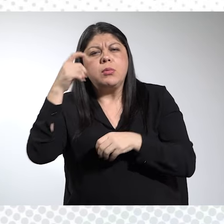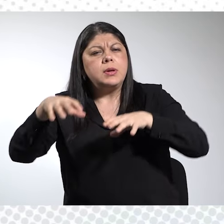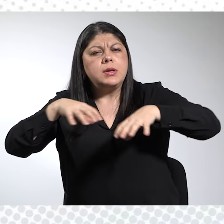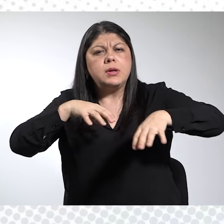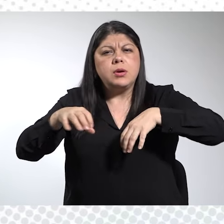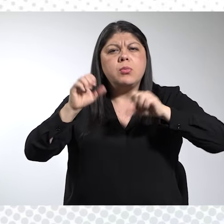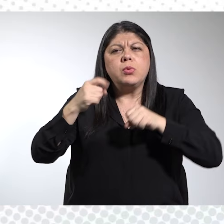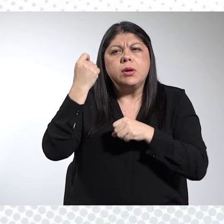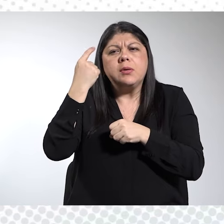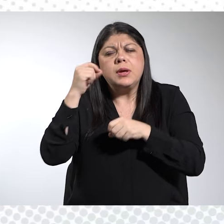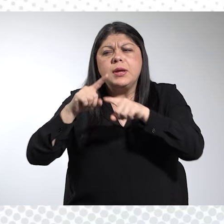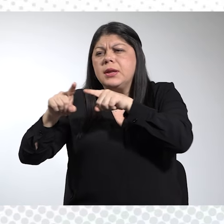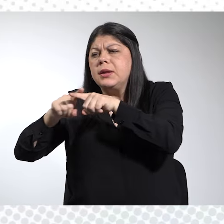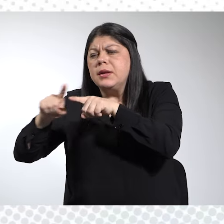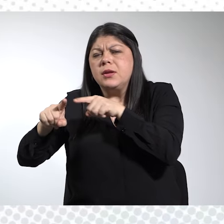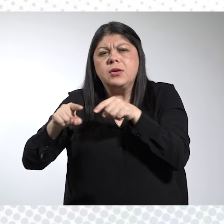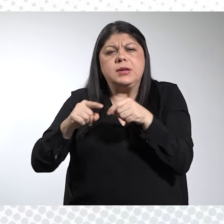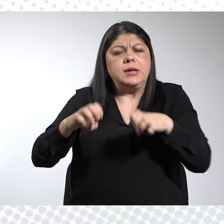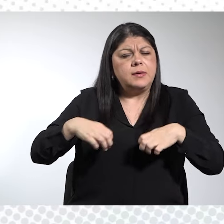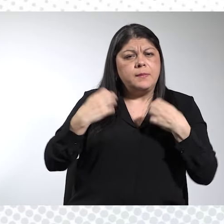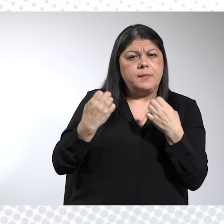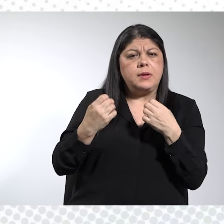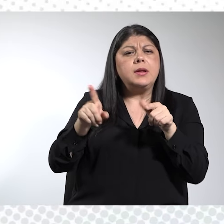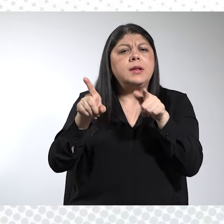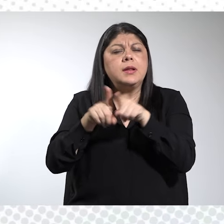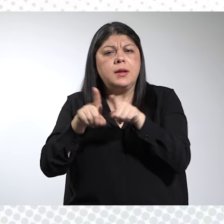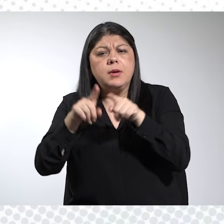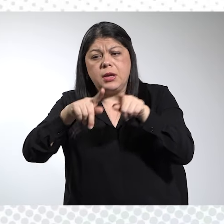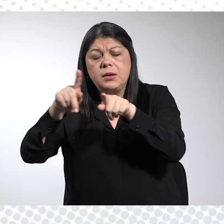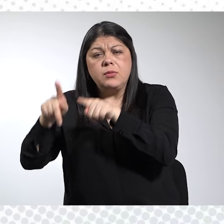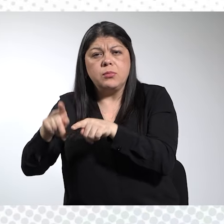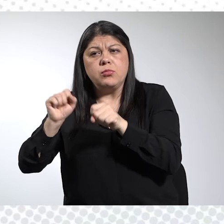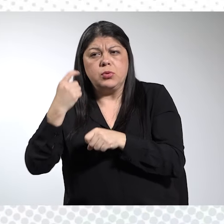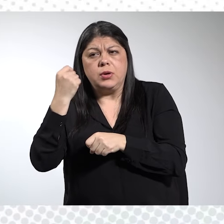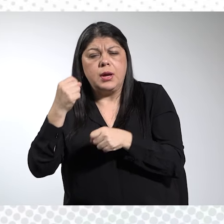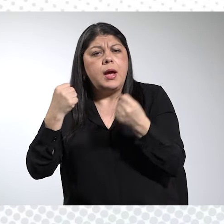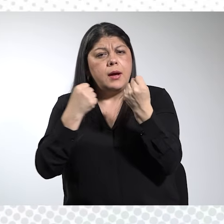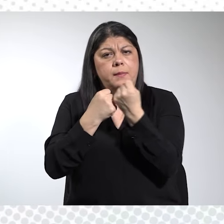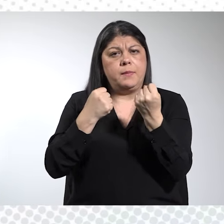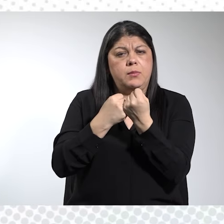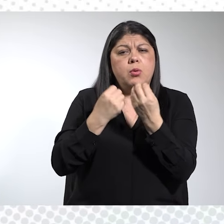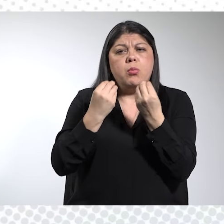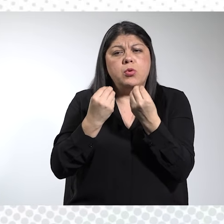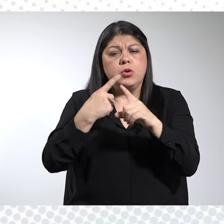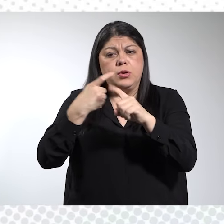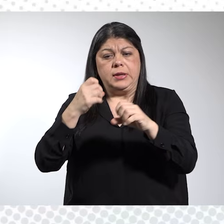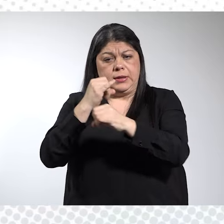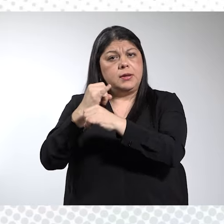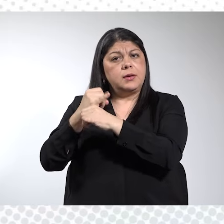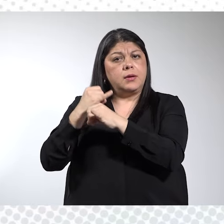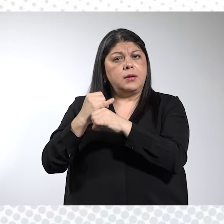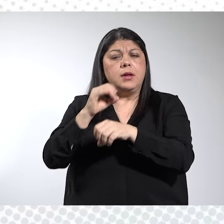era la dinámica y cuáles eran las dispersiones que existen y donde es una población que ha venido apoyando muchísimo desde